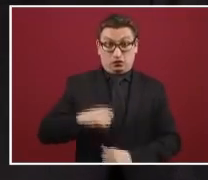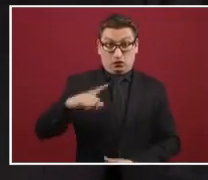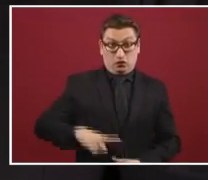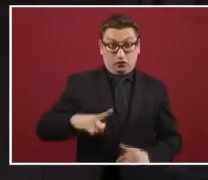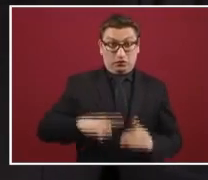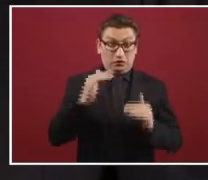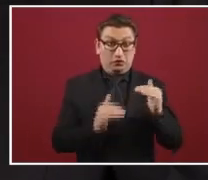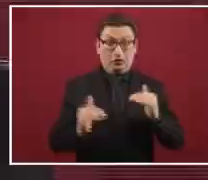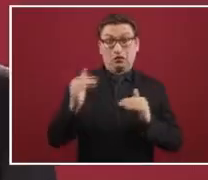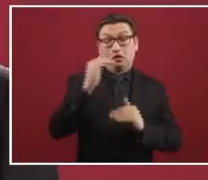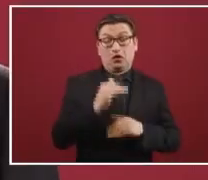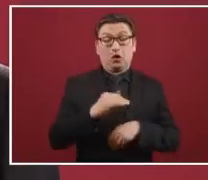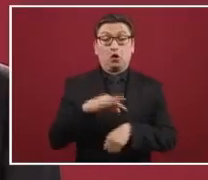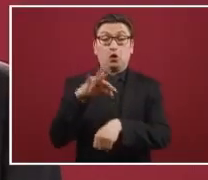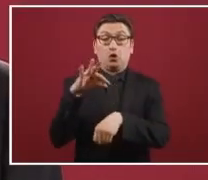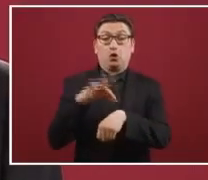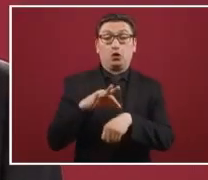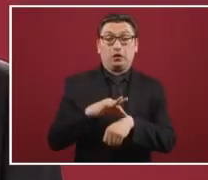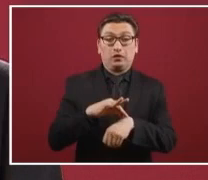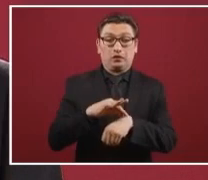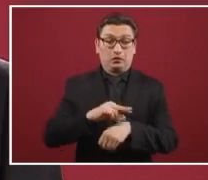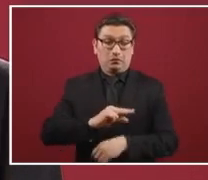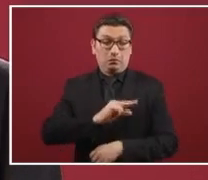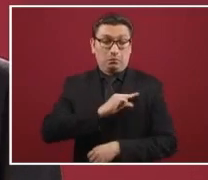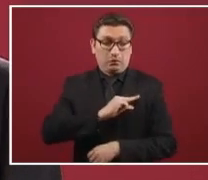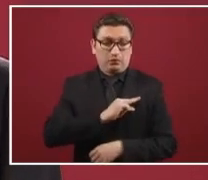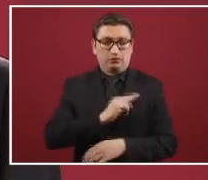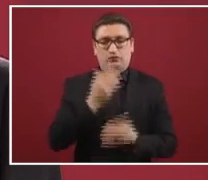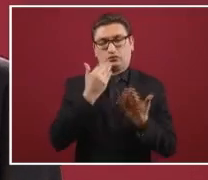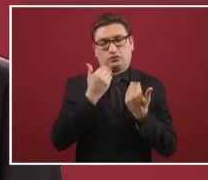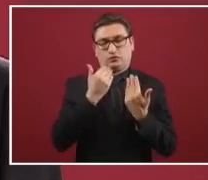no tienen atención médica privada,